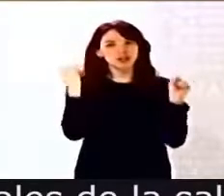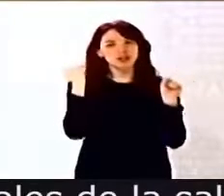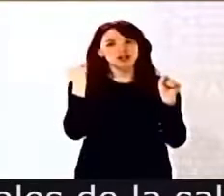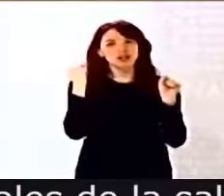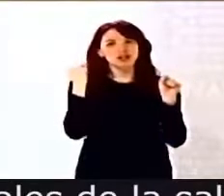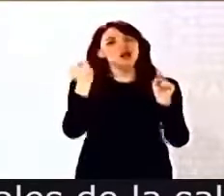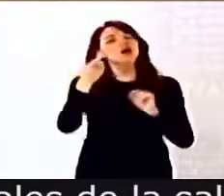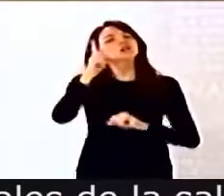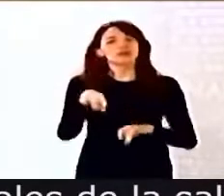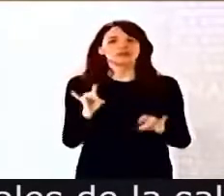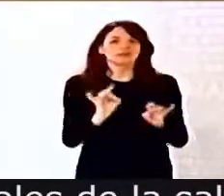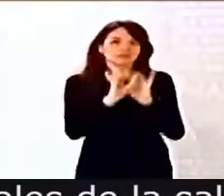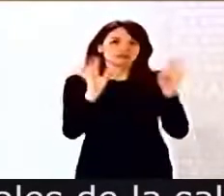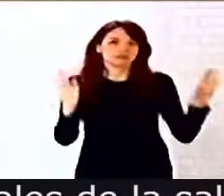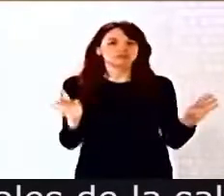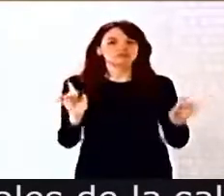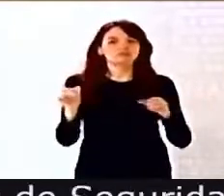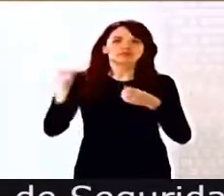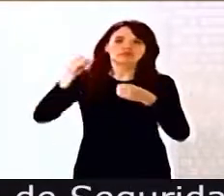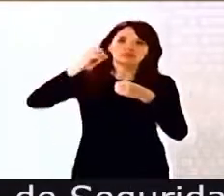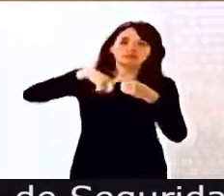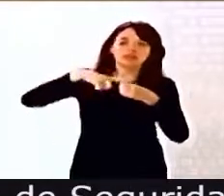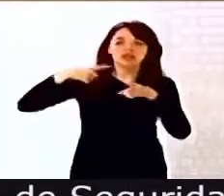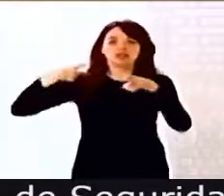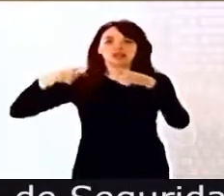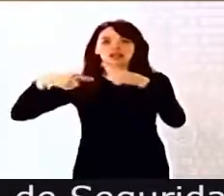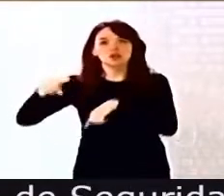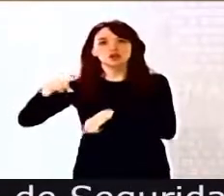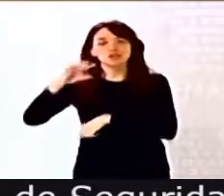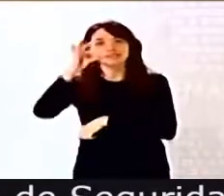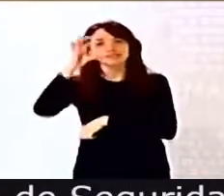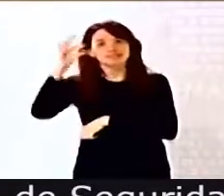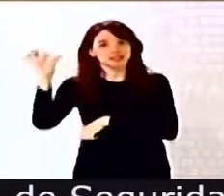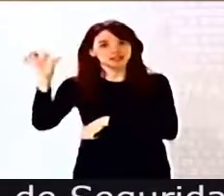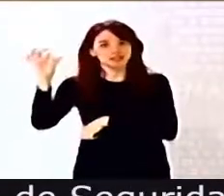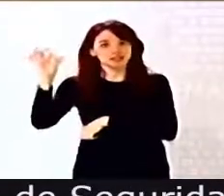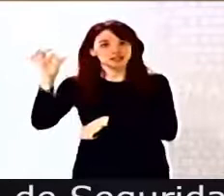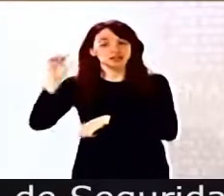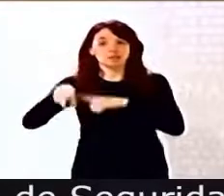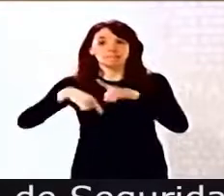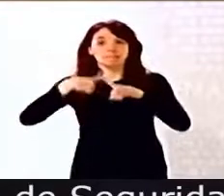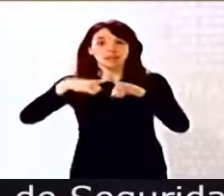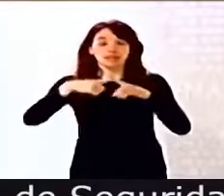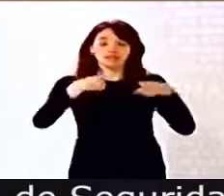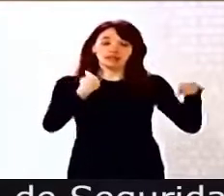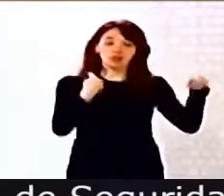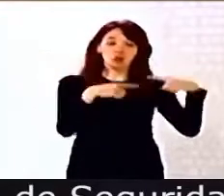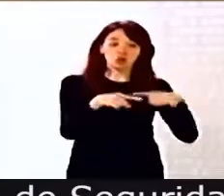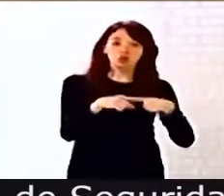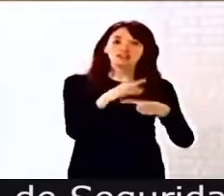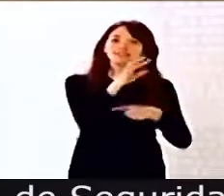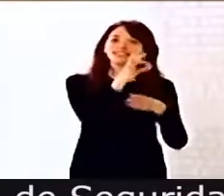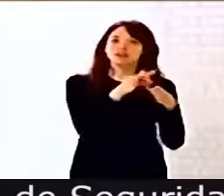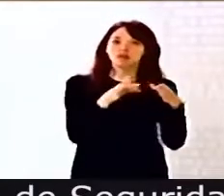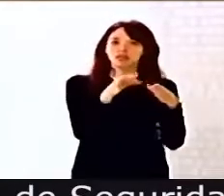y también, por supuesto, a los directivos del Servicio Extremeño de Salud y a los directivos del SEPAZ.